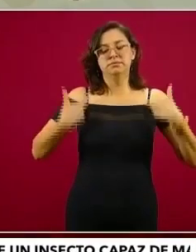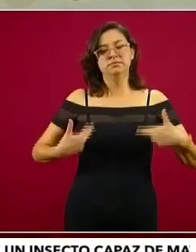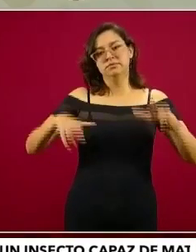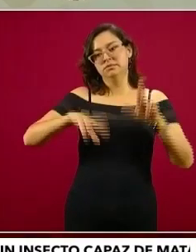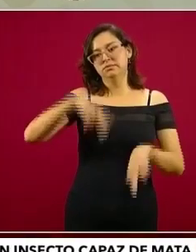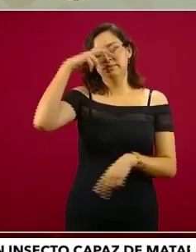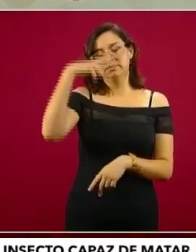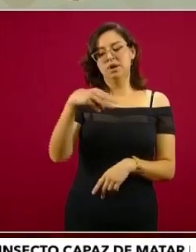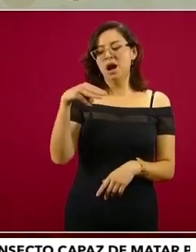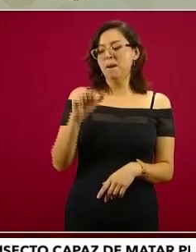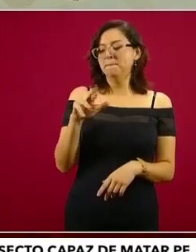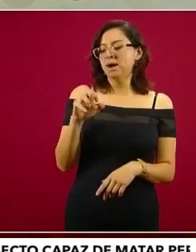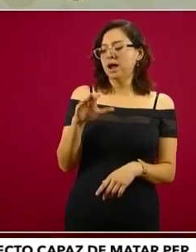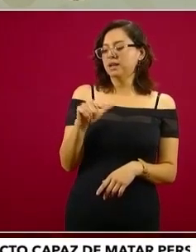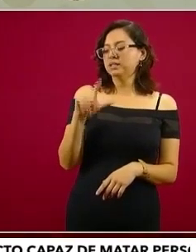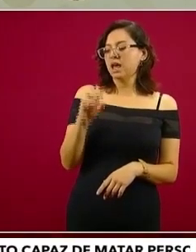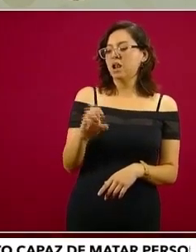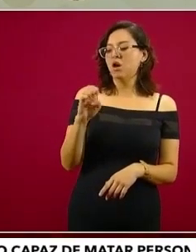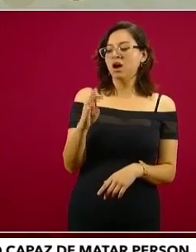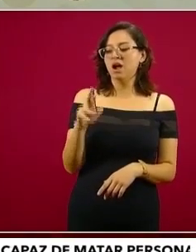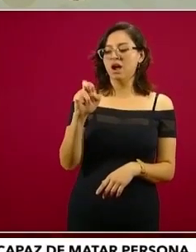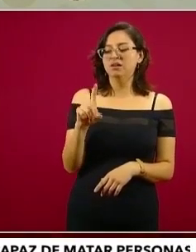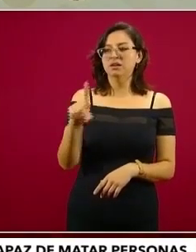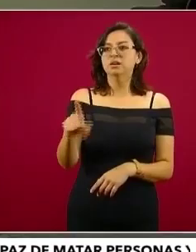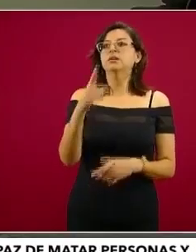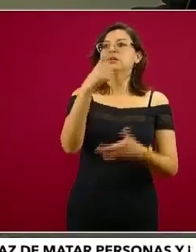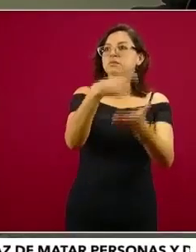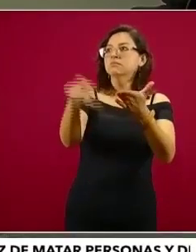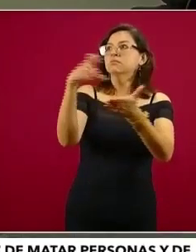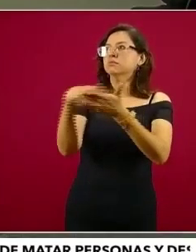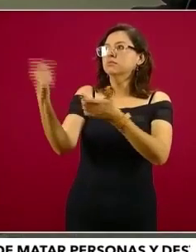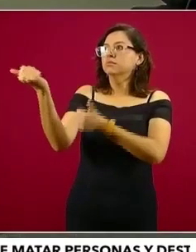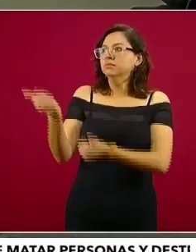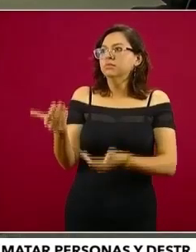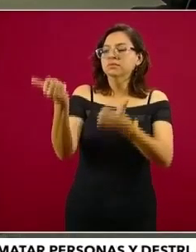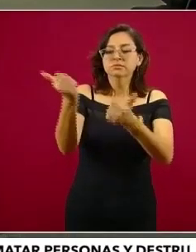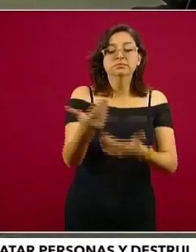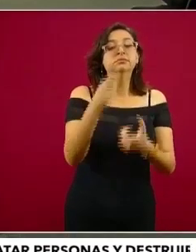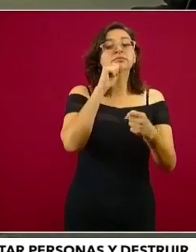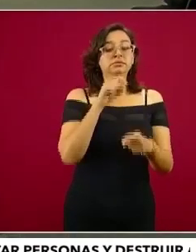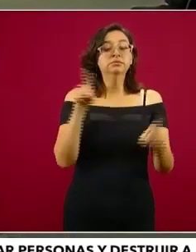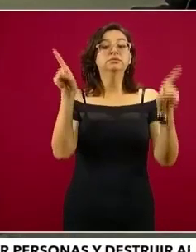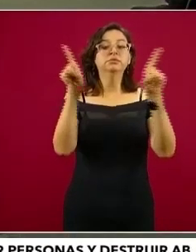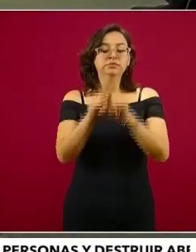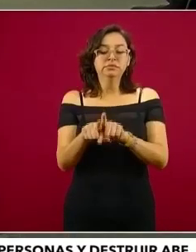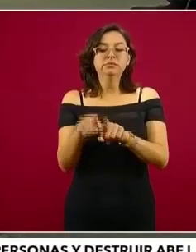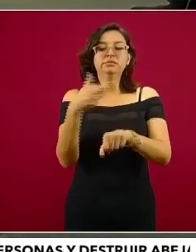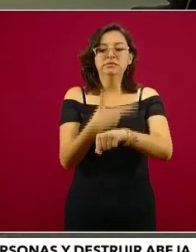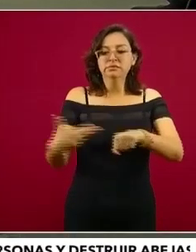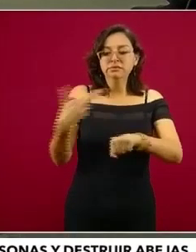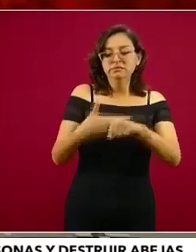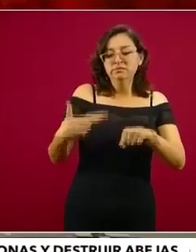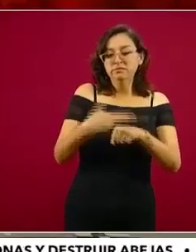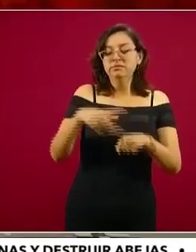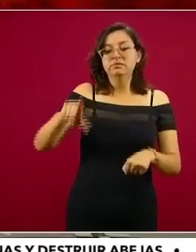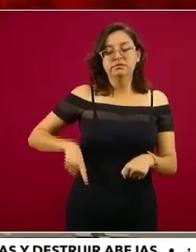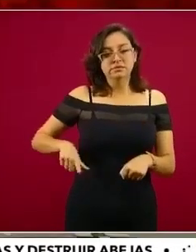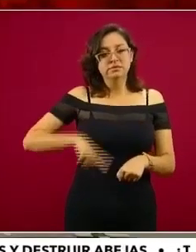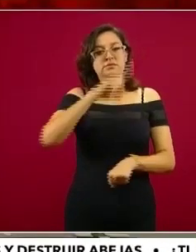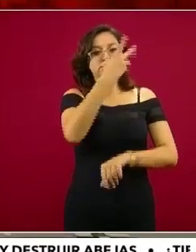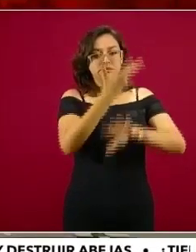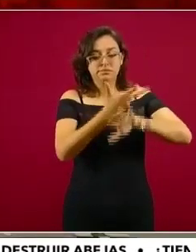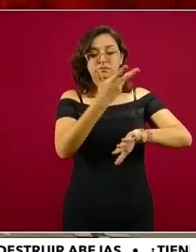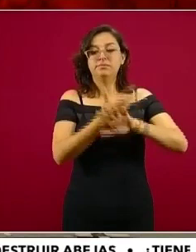ayudando en la parte de la adquisición y que no se me olvide, también tuvimos un esquema de facilitación por parte del gobierno de Estados Unidos,